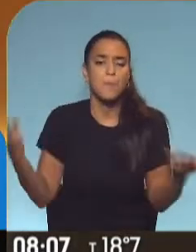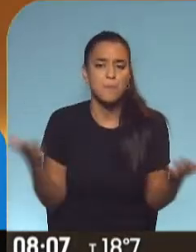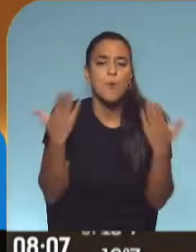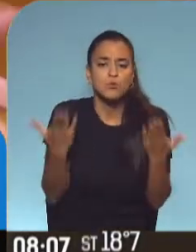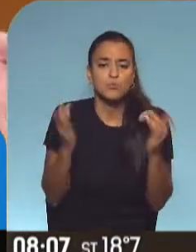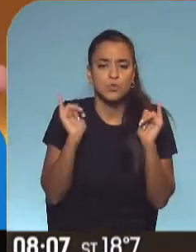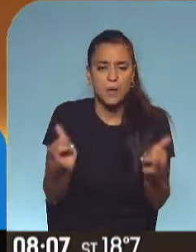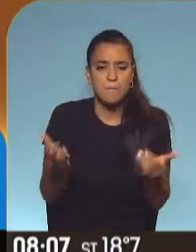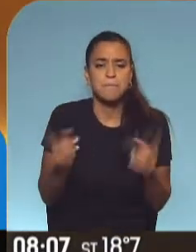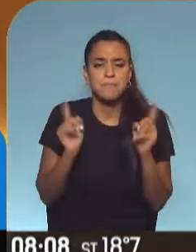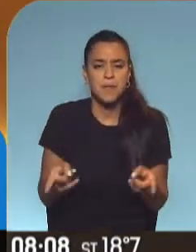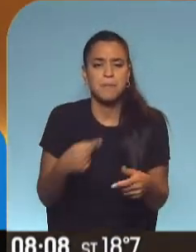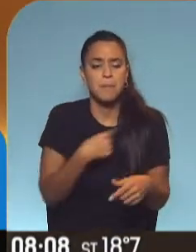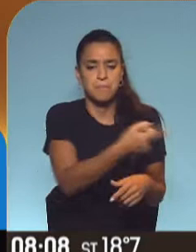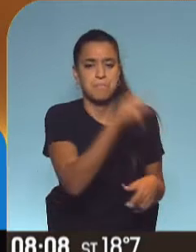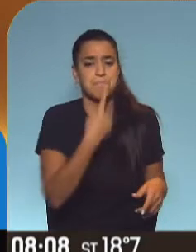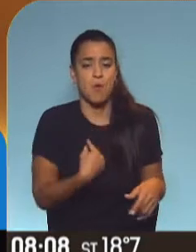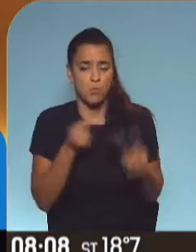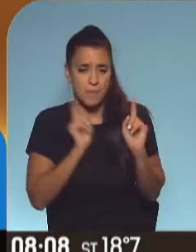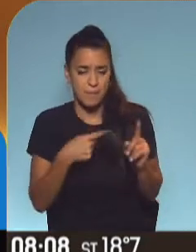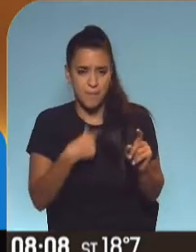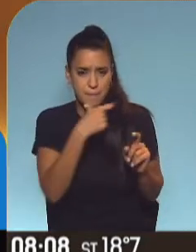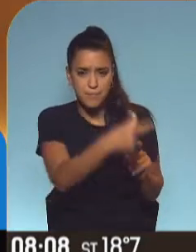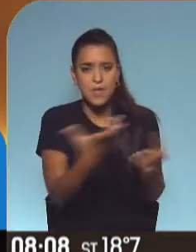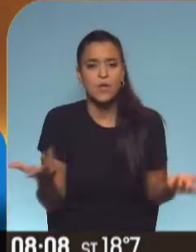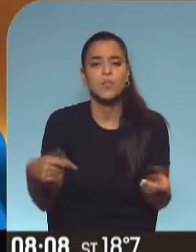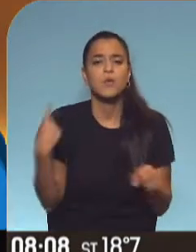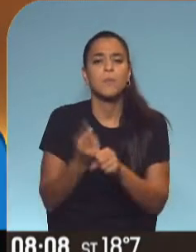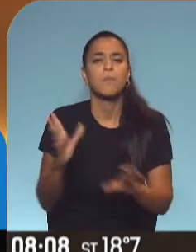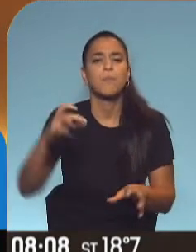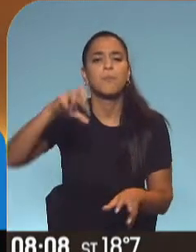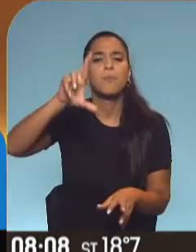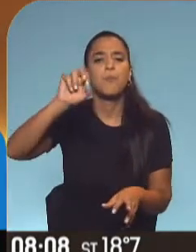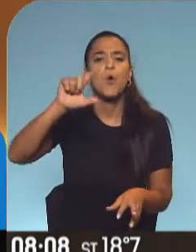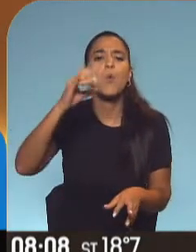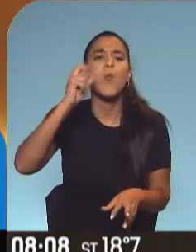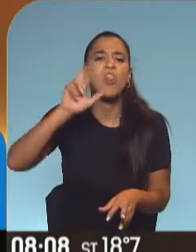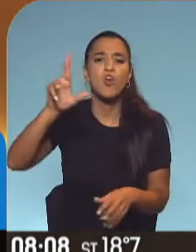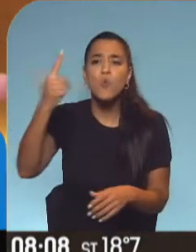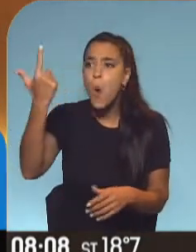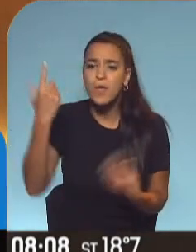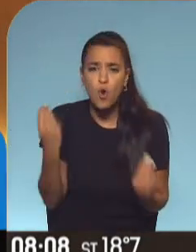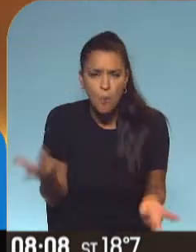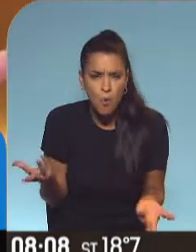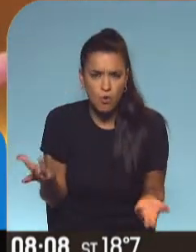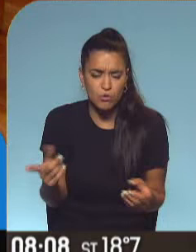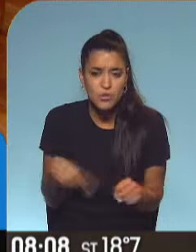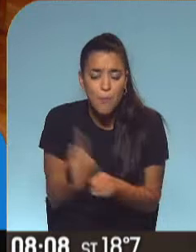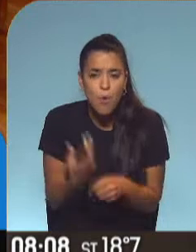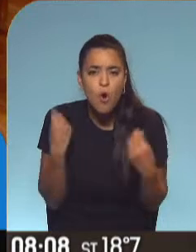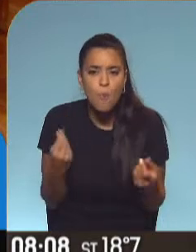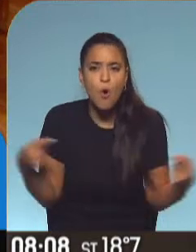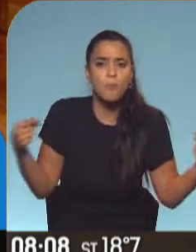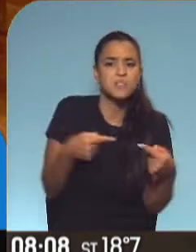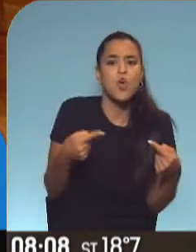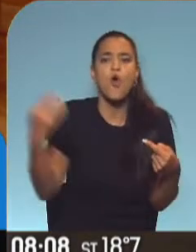supuesto también, respondiendo a tu pregunta, no es posible que no tengamos procuradores en este país. No es posible. Aquí la oposición y